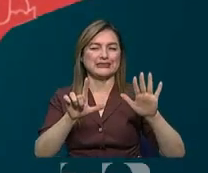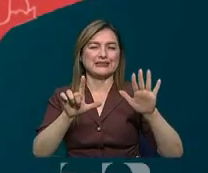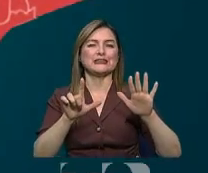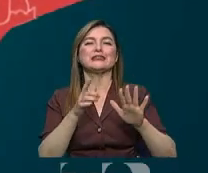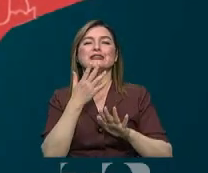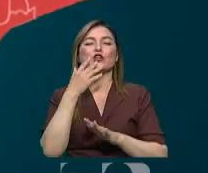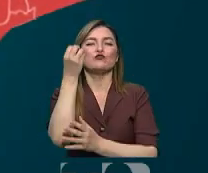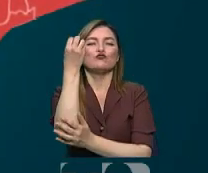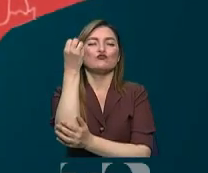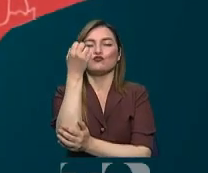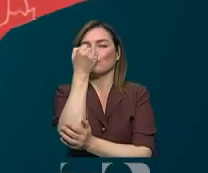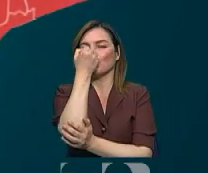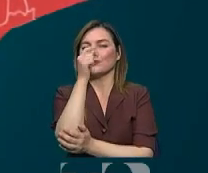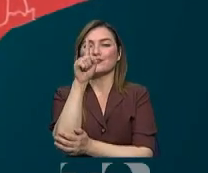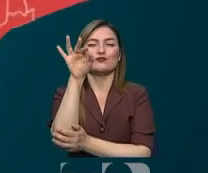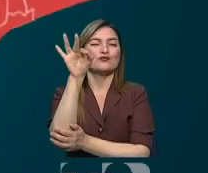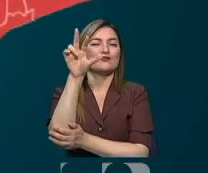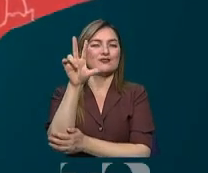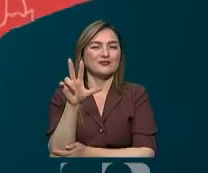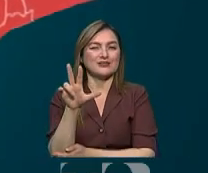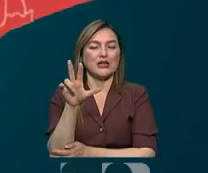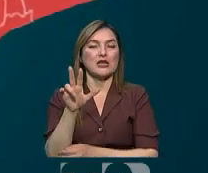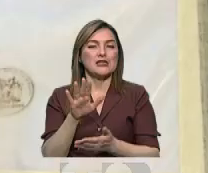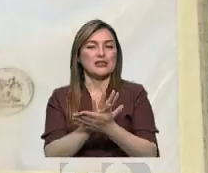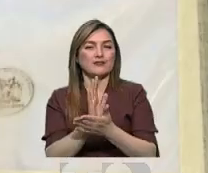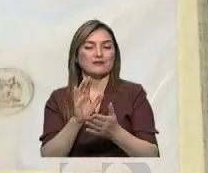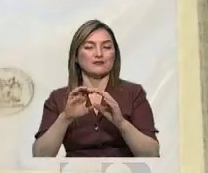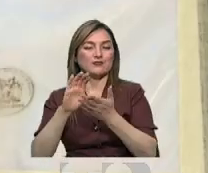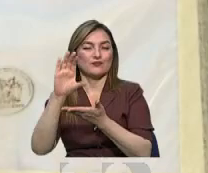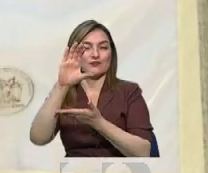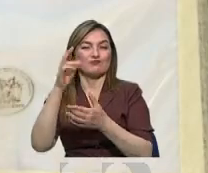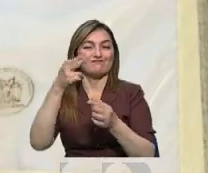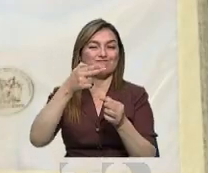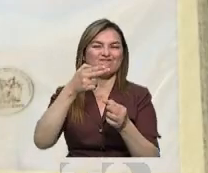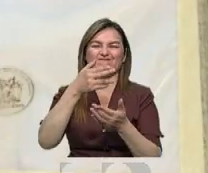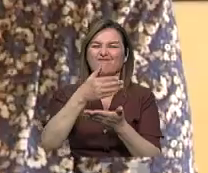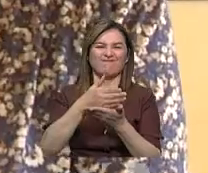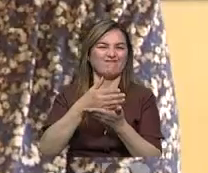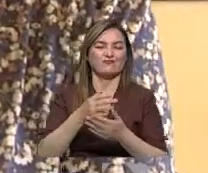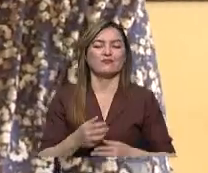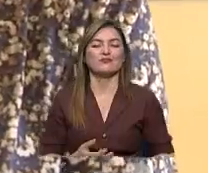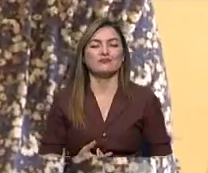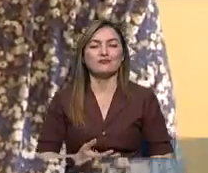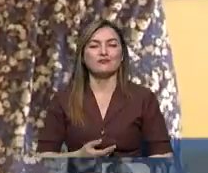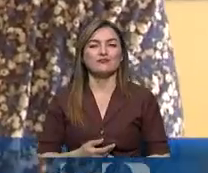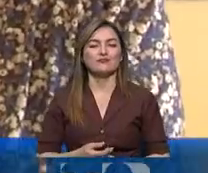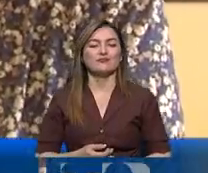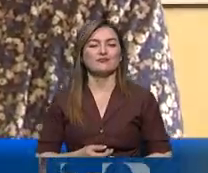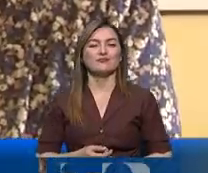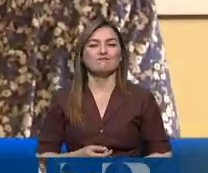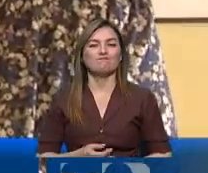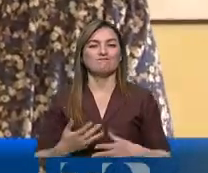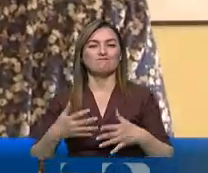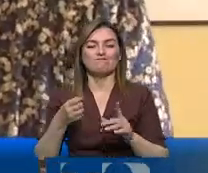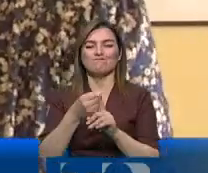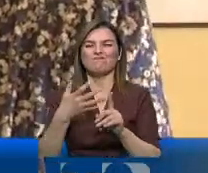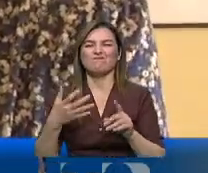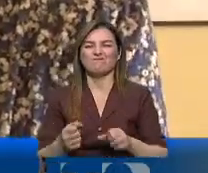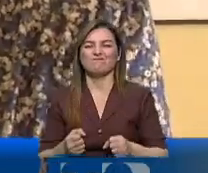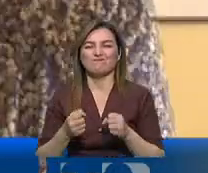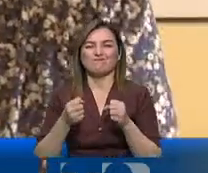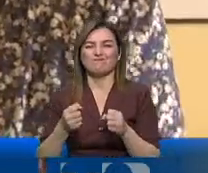de los 193 cantones en donde las clases presenciales continuarán suspendidas todo es una afectación bastante grande porque no